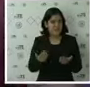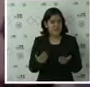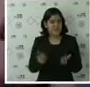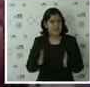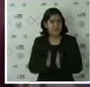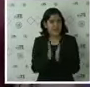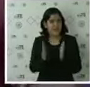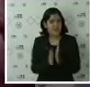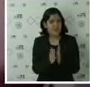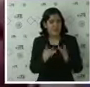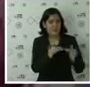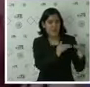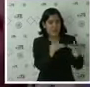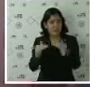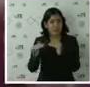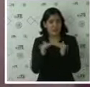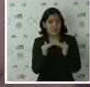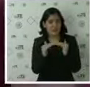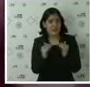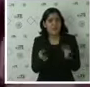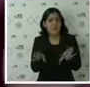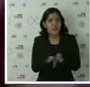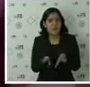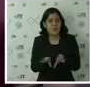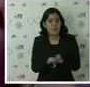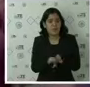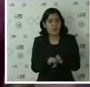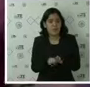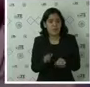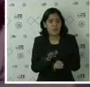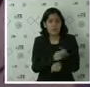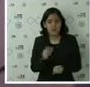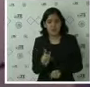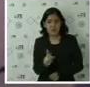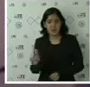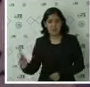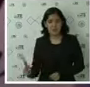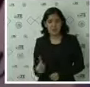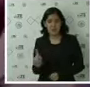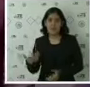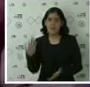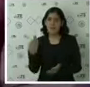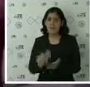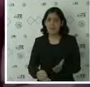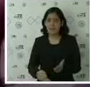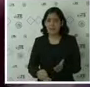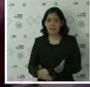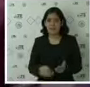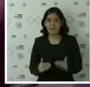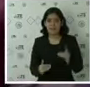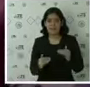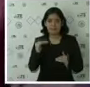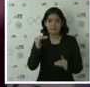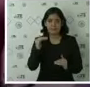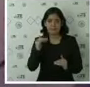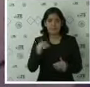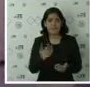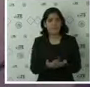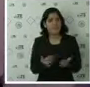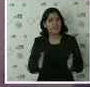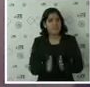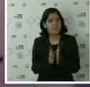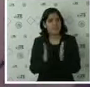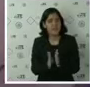una democracia? Cuando la democracia es el poder del pueblo, si no todo el pueblo tiene el poder, ¿cómo esperamos hacer algo? ¿Cómo podemos participar en